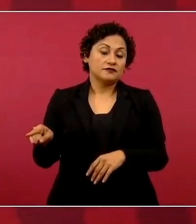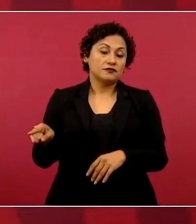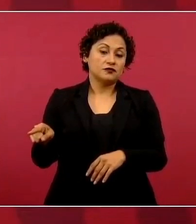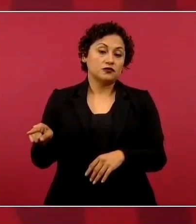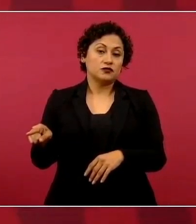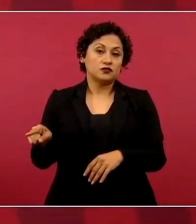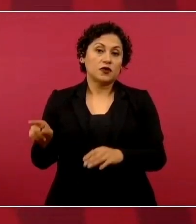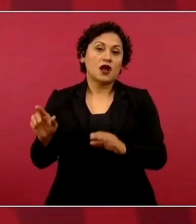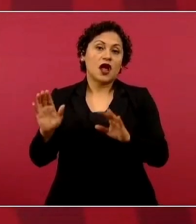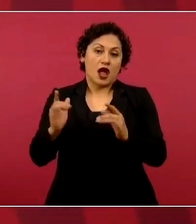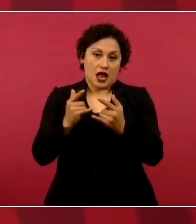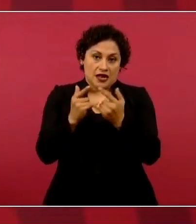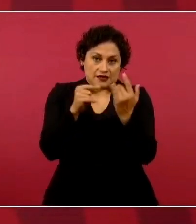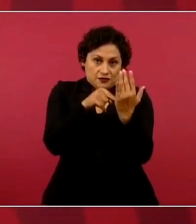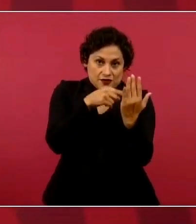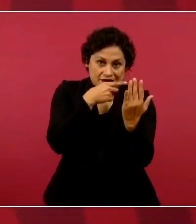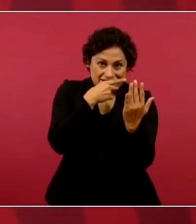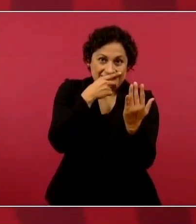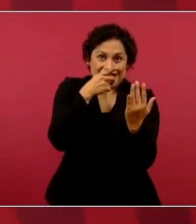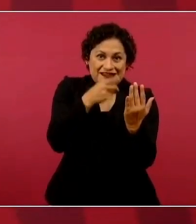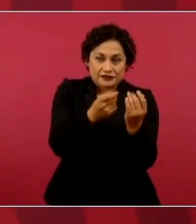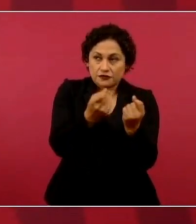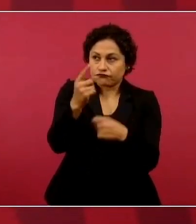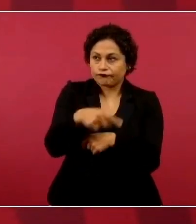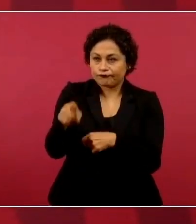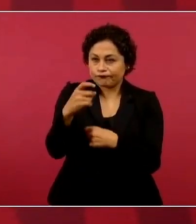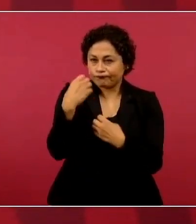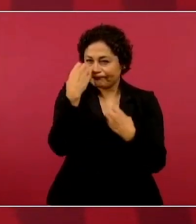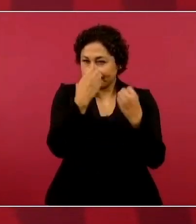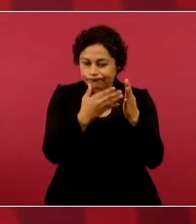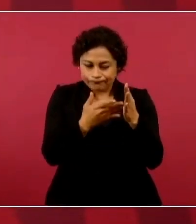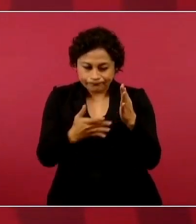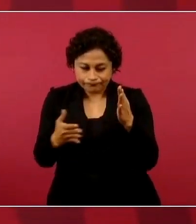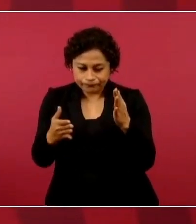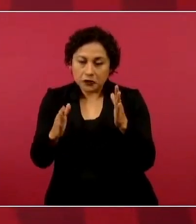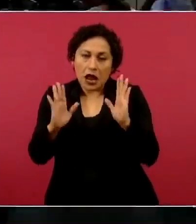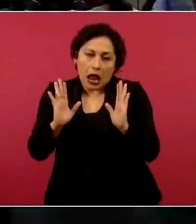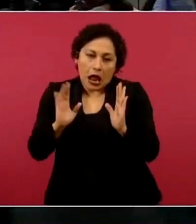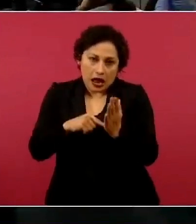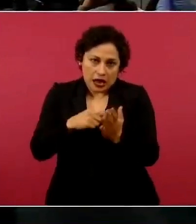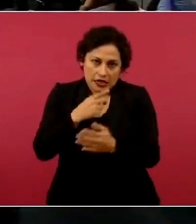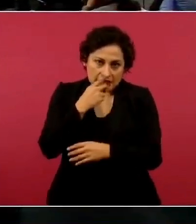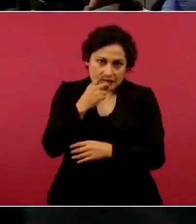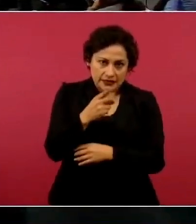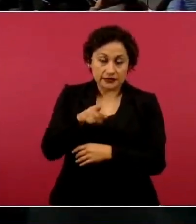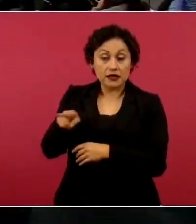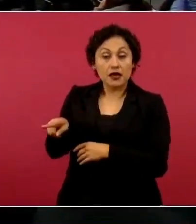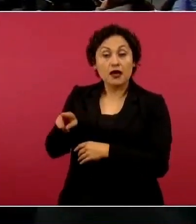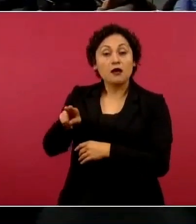los historiadores y analistas, pues a profundizar